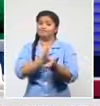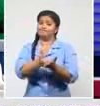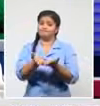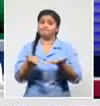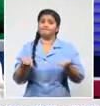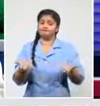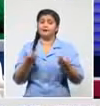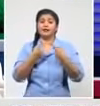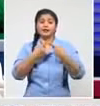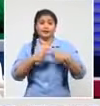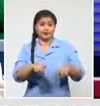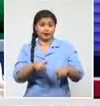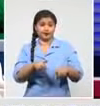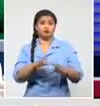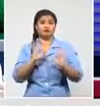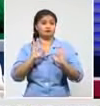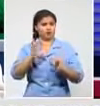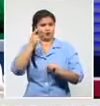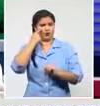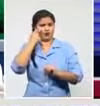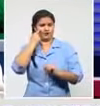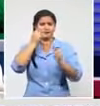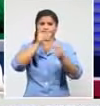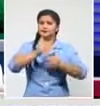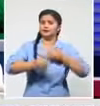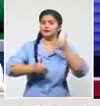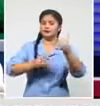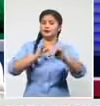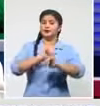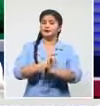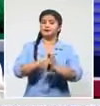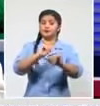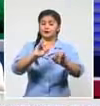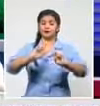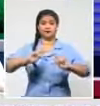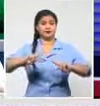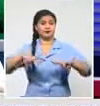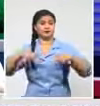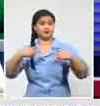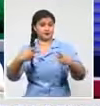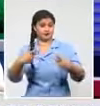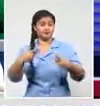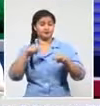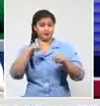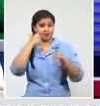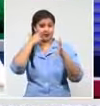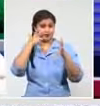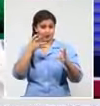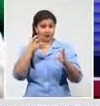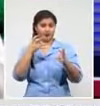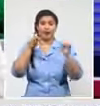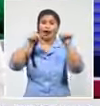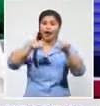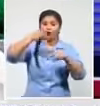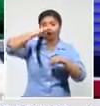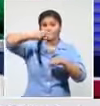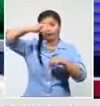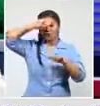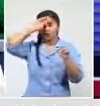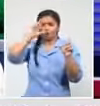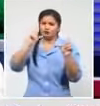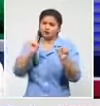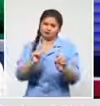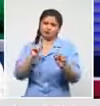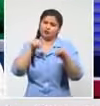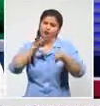ver al final, con una repercusión un tanto menor. En el día de ayer